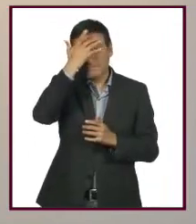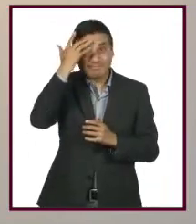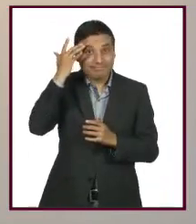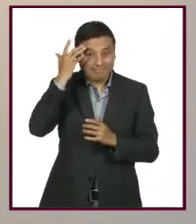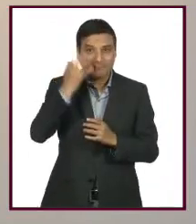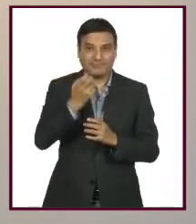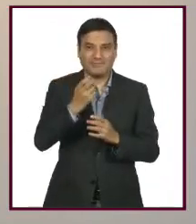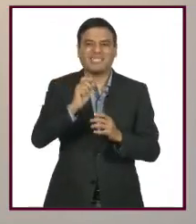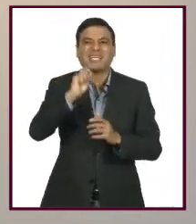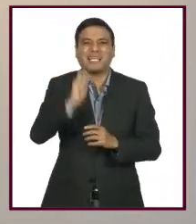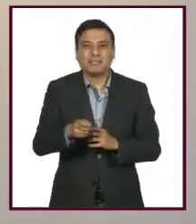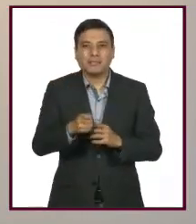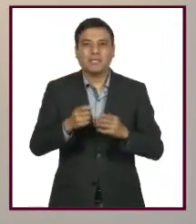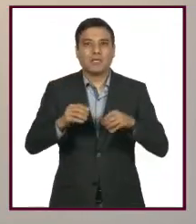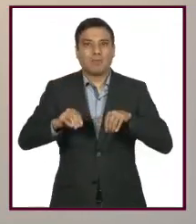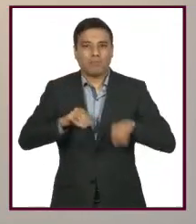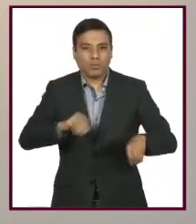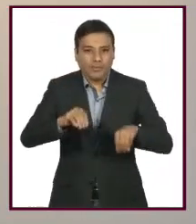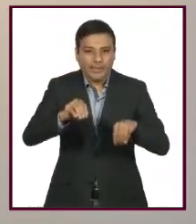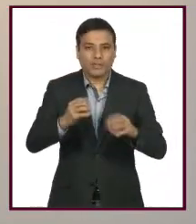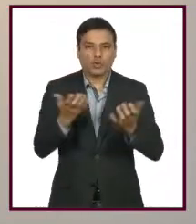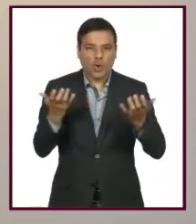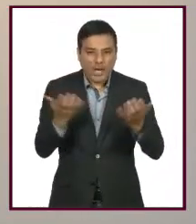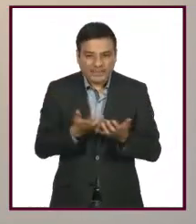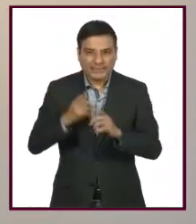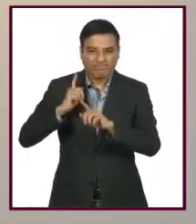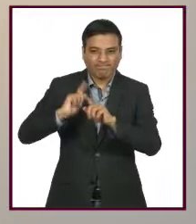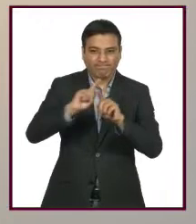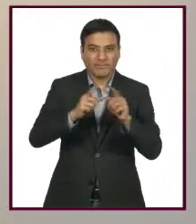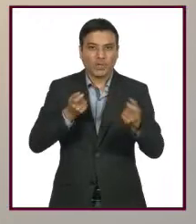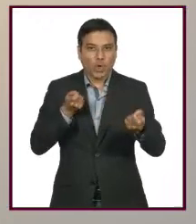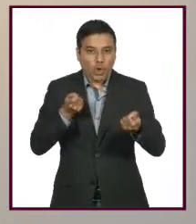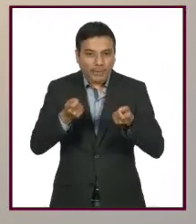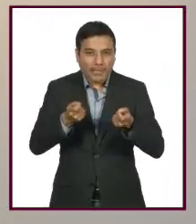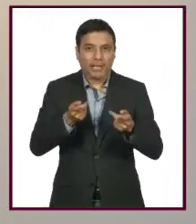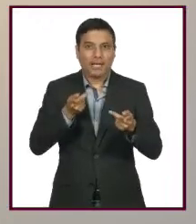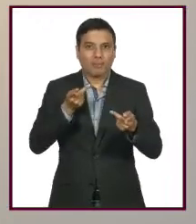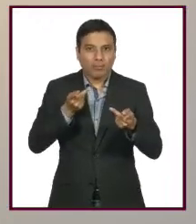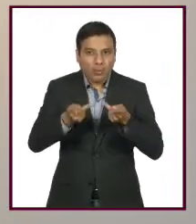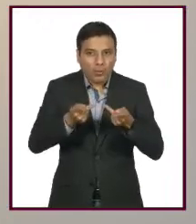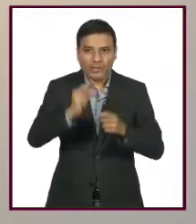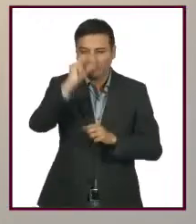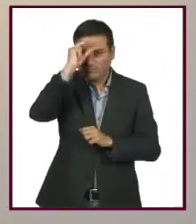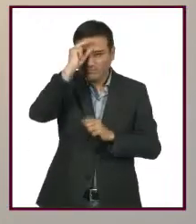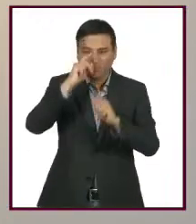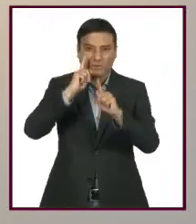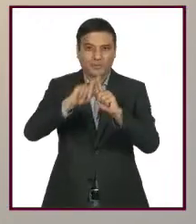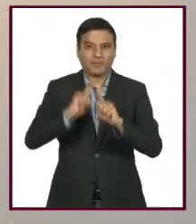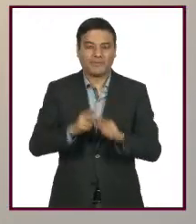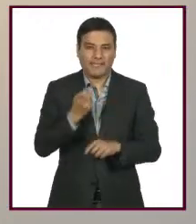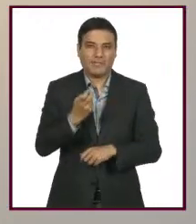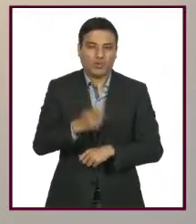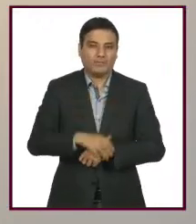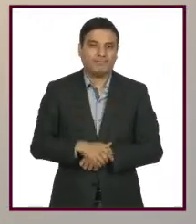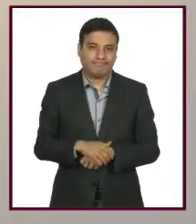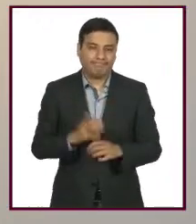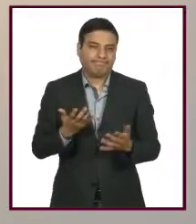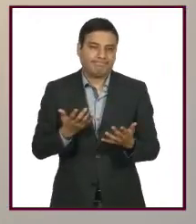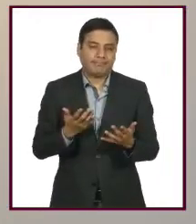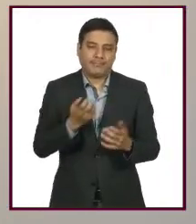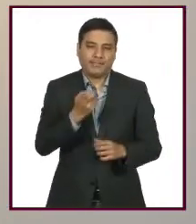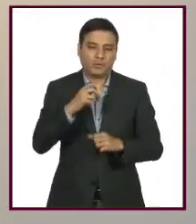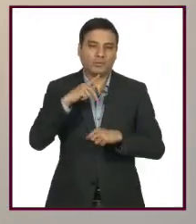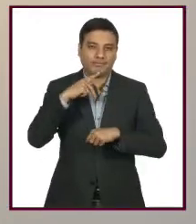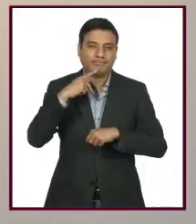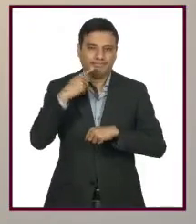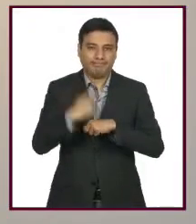esto de la impulsividad, las funciones ejecutivas, ¿no? Entonces, pues sí, es mucho mayor riesgo